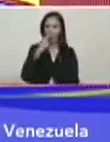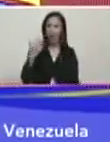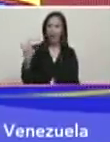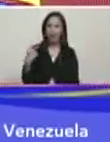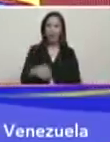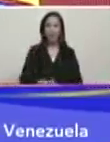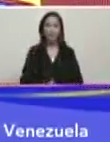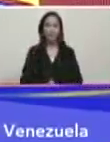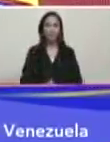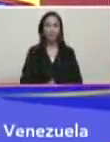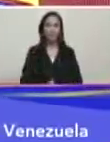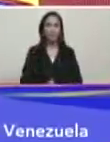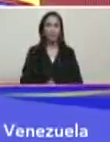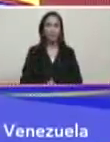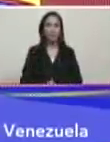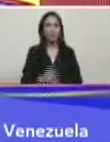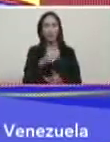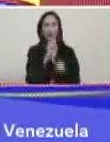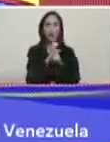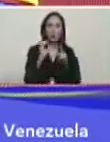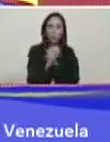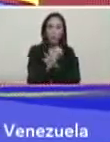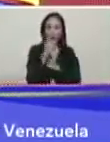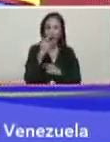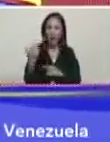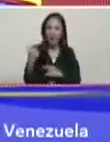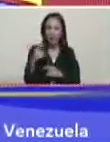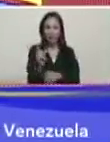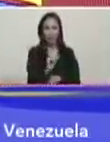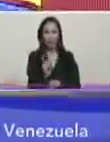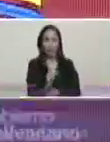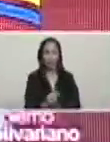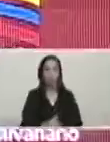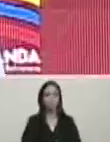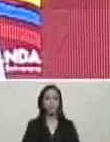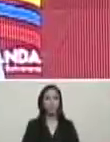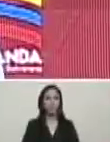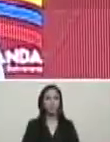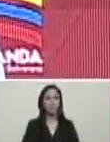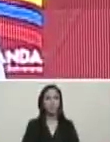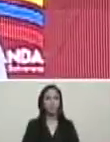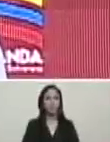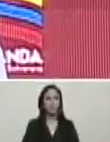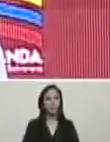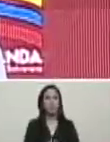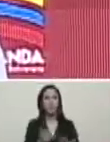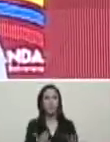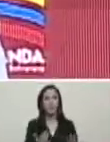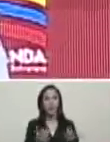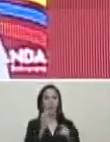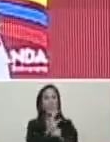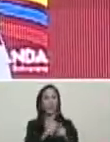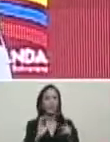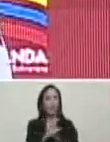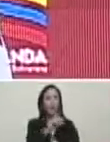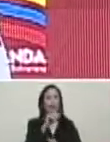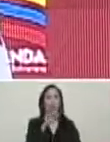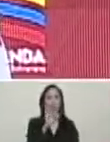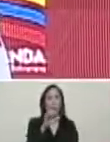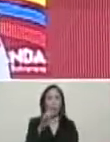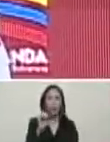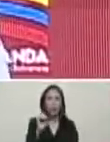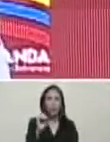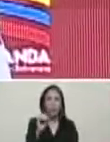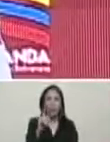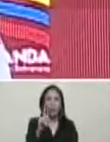Para ellos no era cultura, Jorge Rodríguez, Ernesto Villegas, era folclore, era menos que